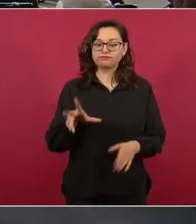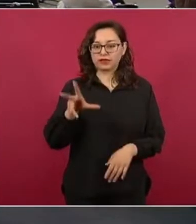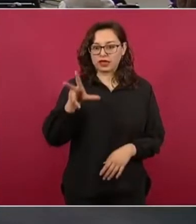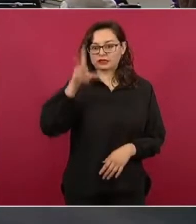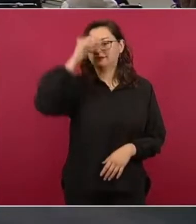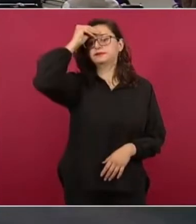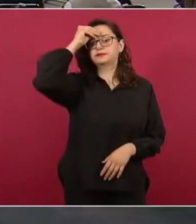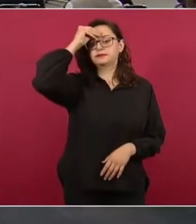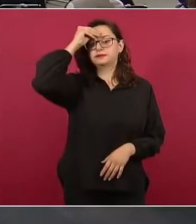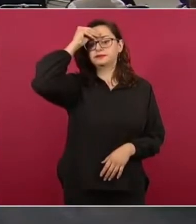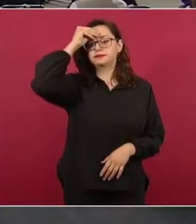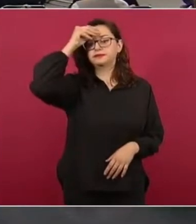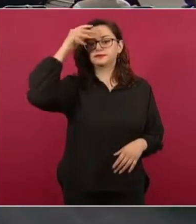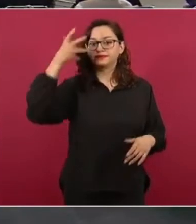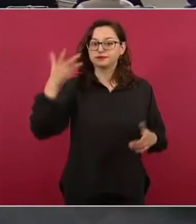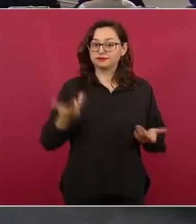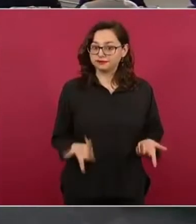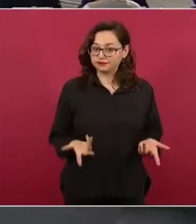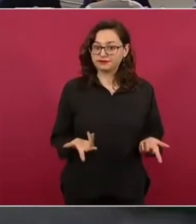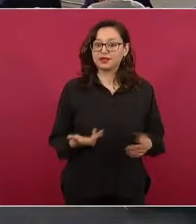la importancia que tiene